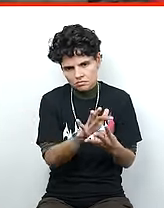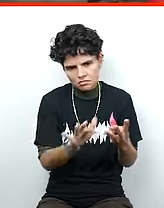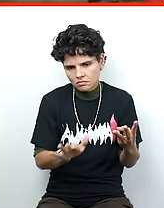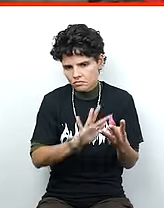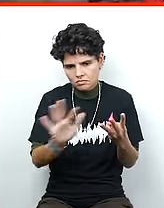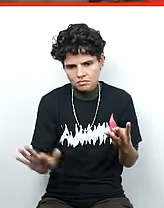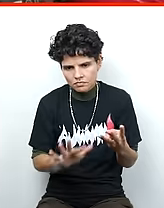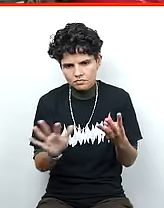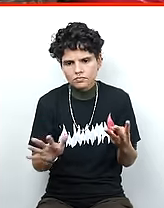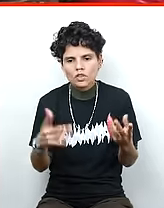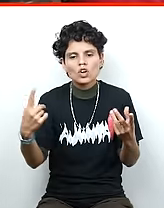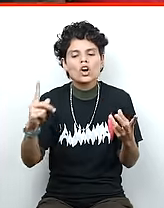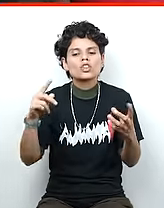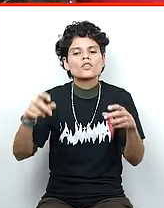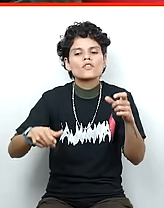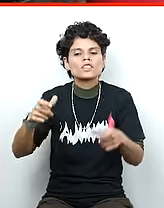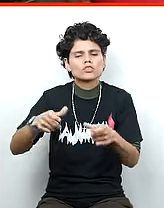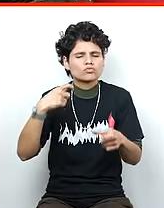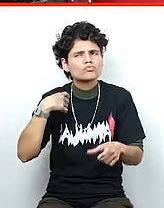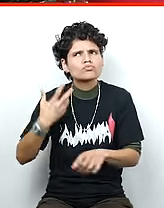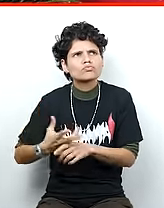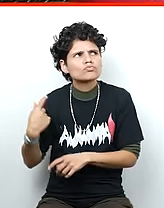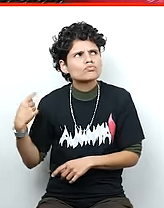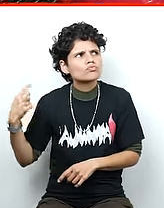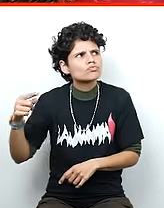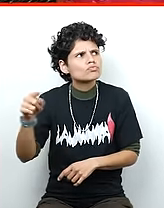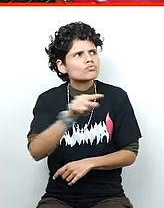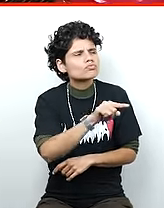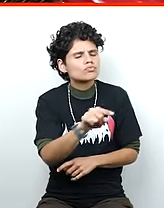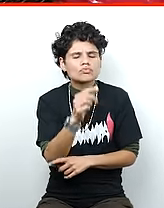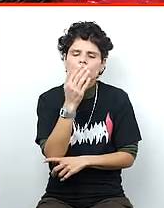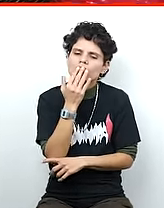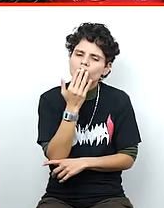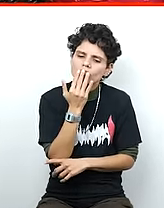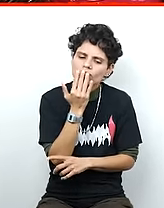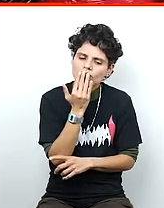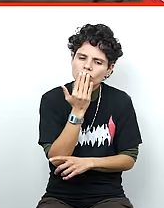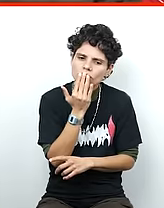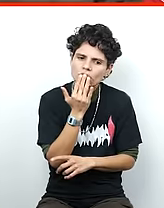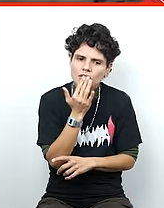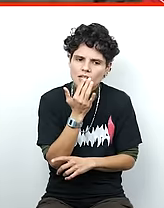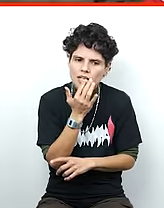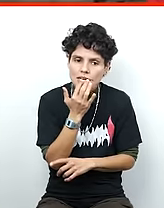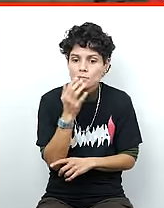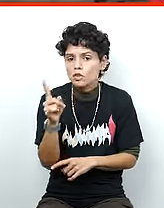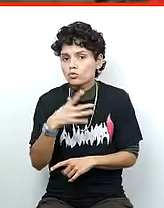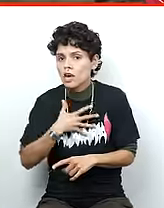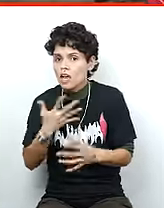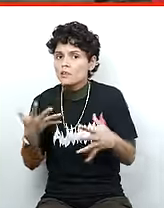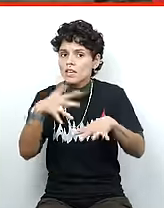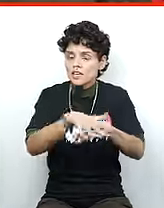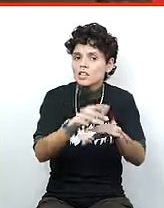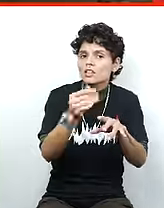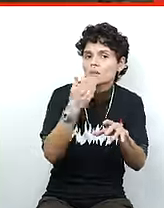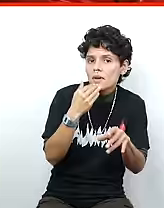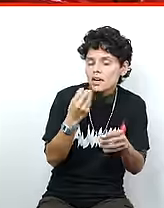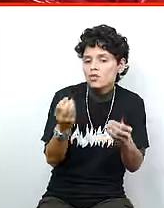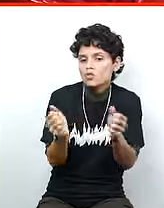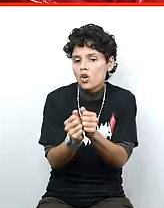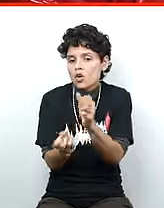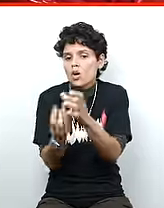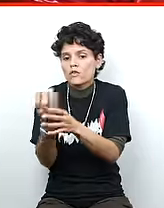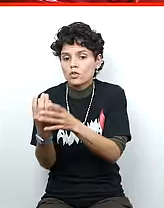fichitas, sí. Que vengan por ahí, sí, hay varios, pues, varios. Porque tú estás haciendo el por dinero, quería hacerlo con gente más.